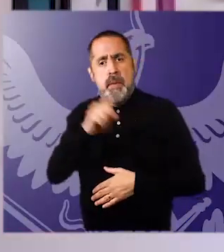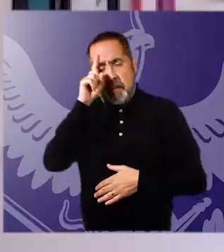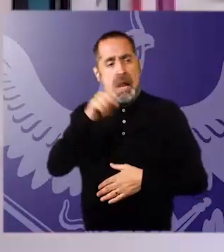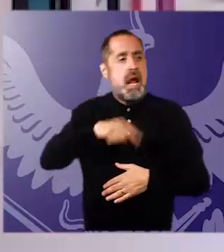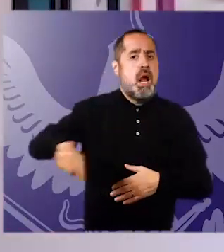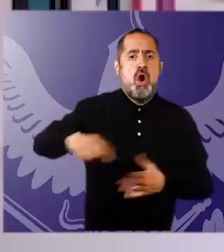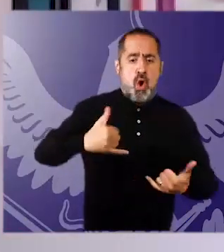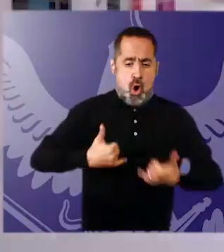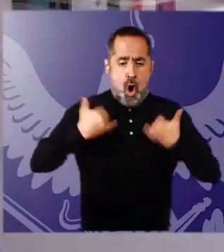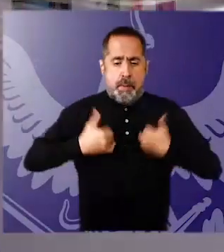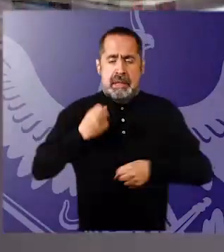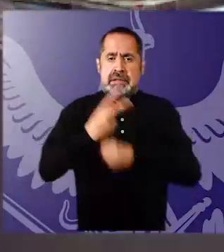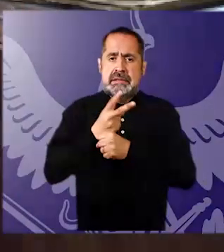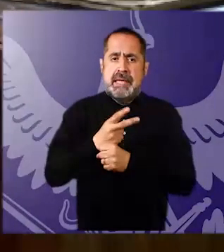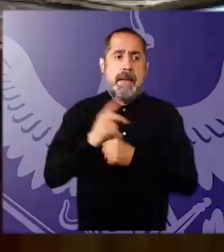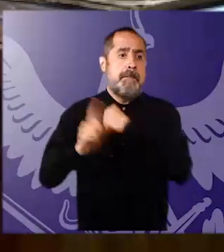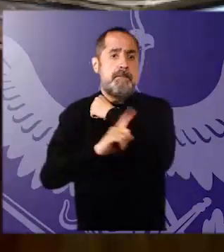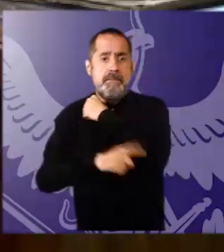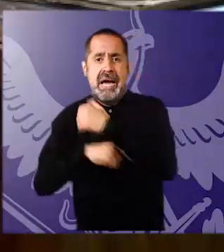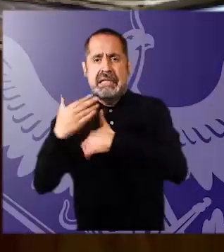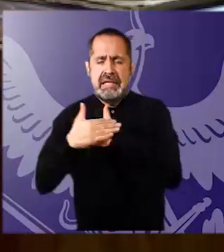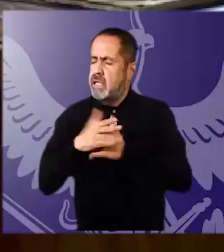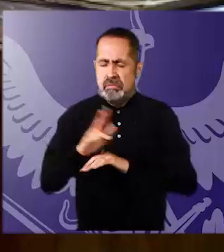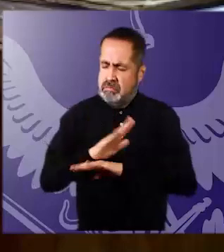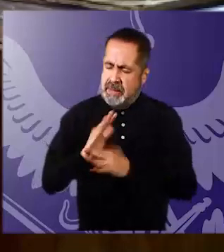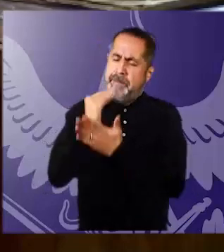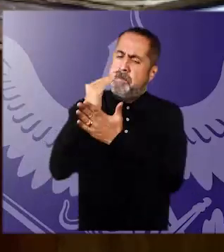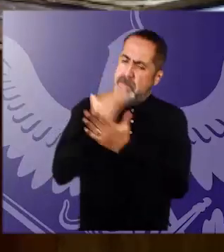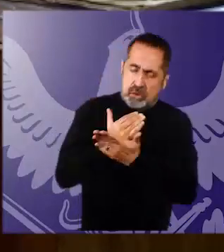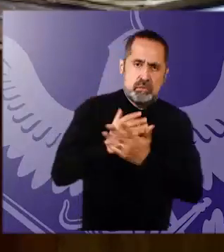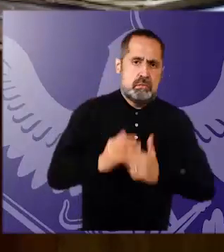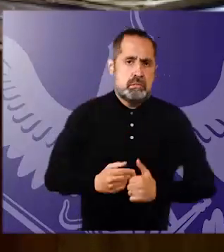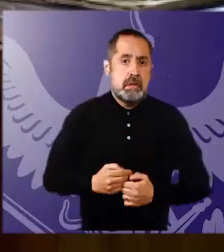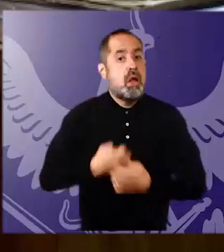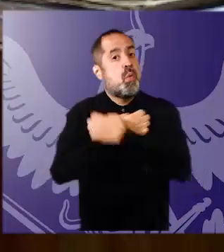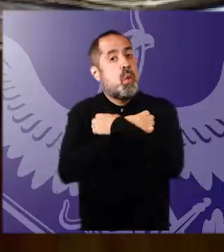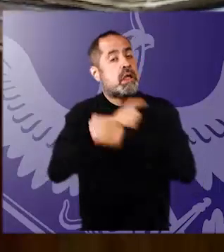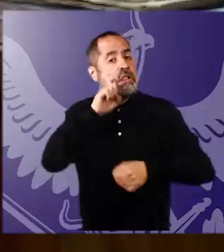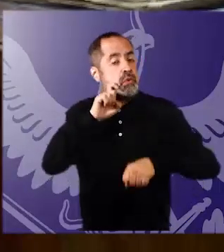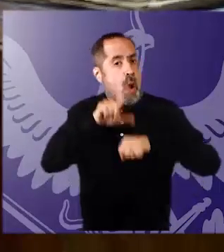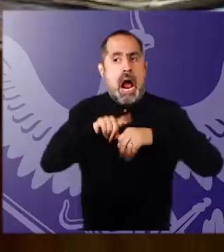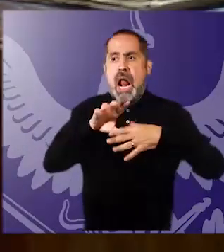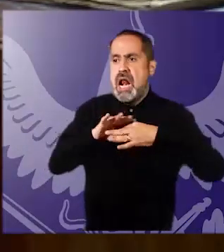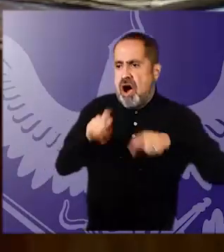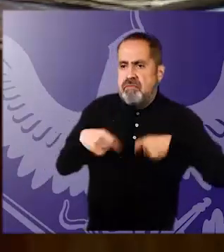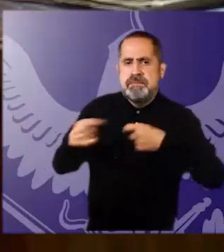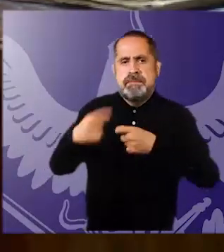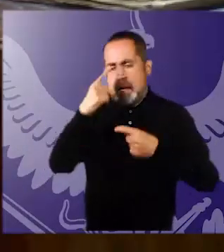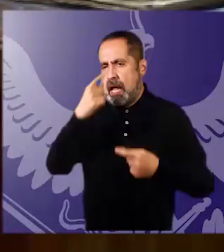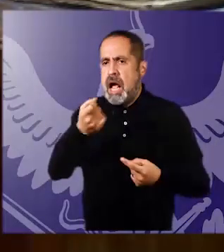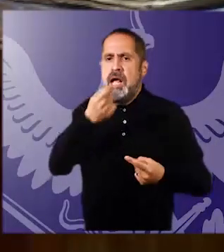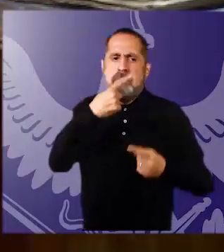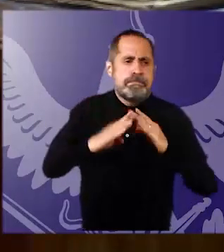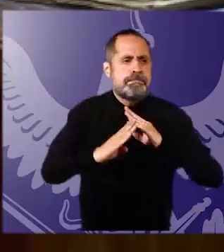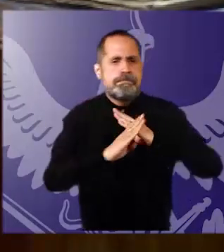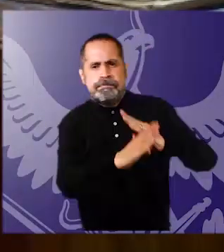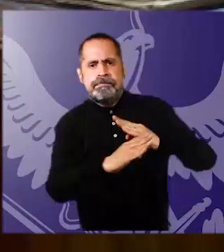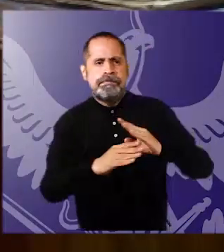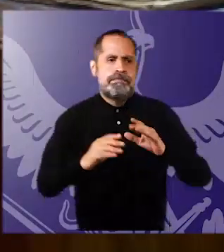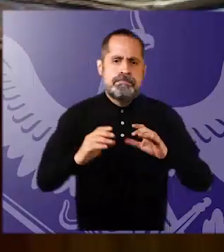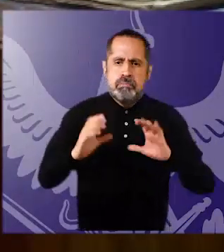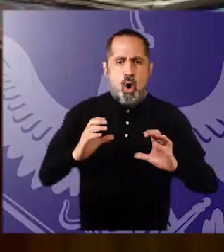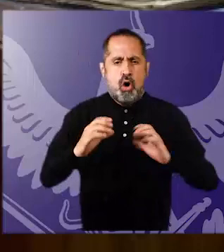para reducir el embarazo en la adolescencia en México. La educación sexual y el acceso a